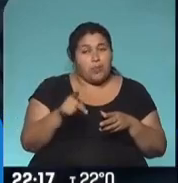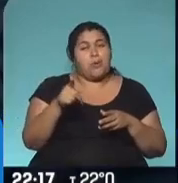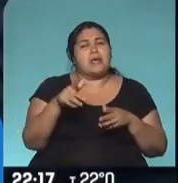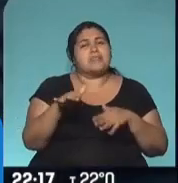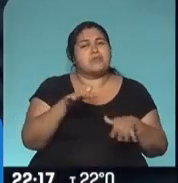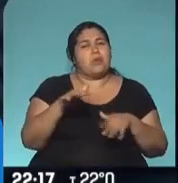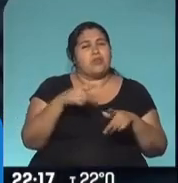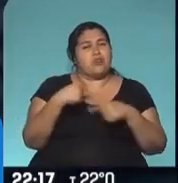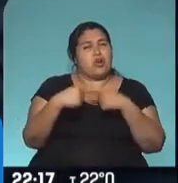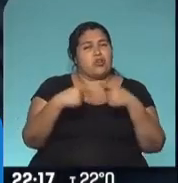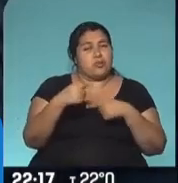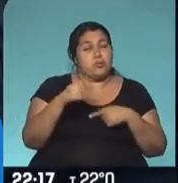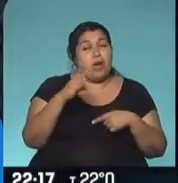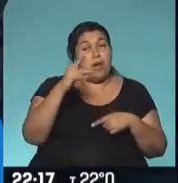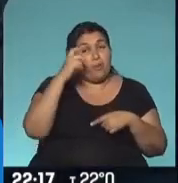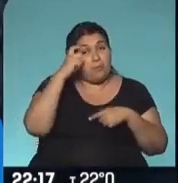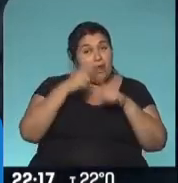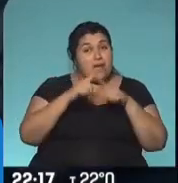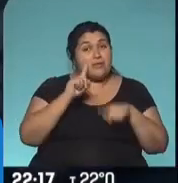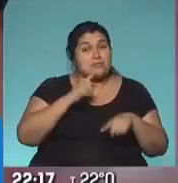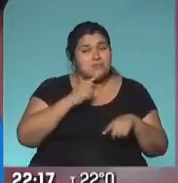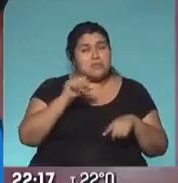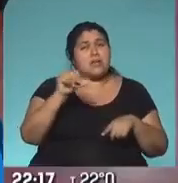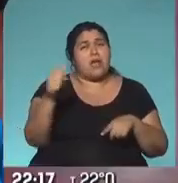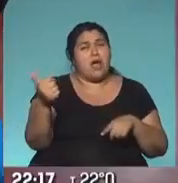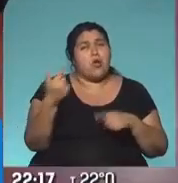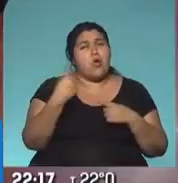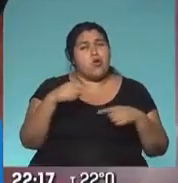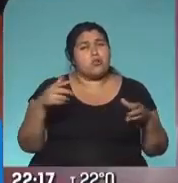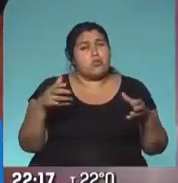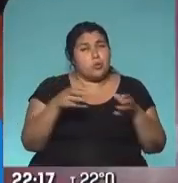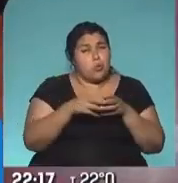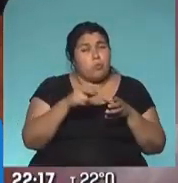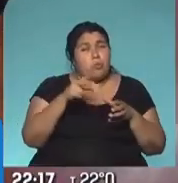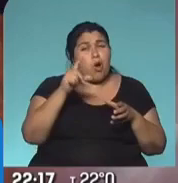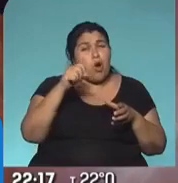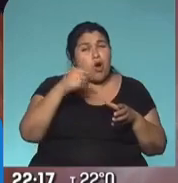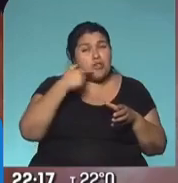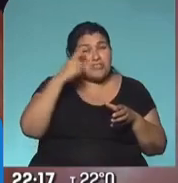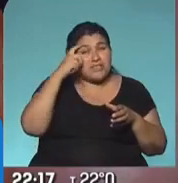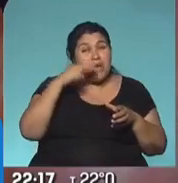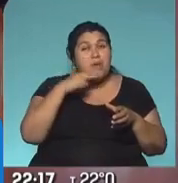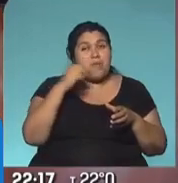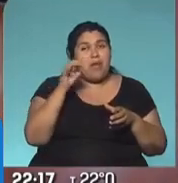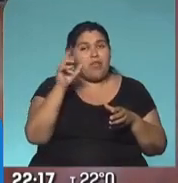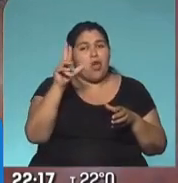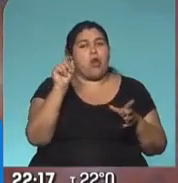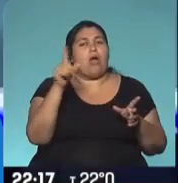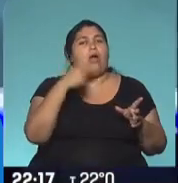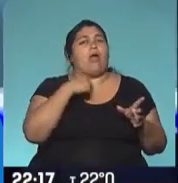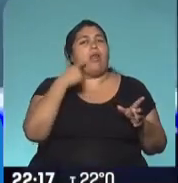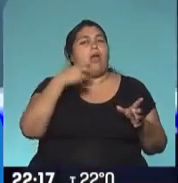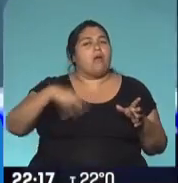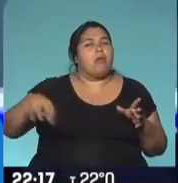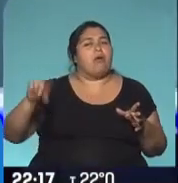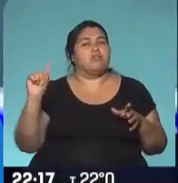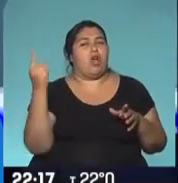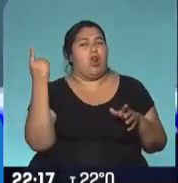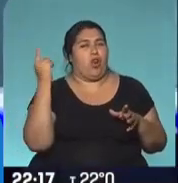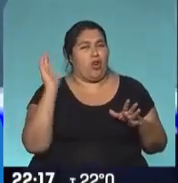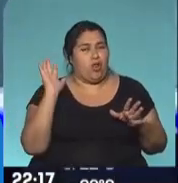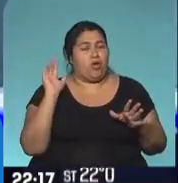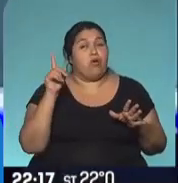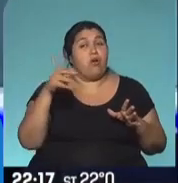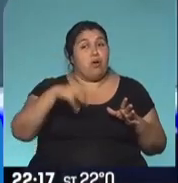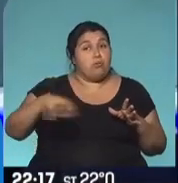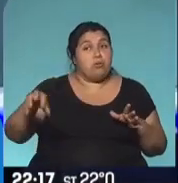el Brexit o la victoria de los conservadores dispara también el independentismo escocés. Con lo cual los escoceses